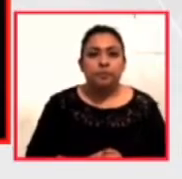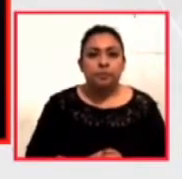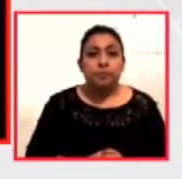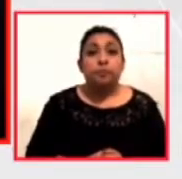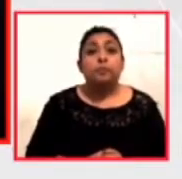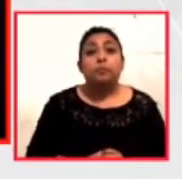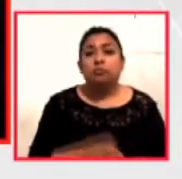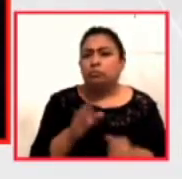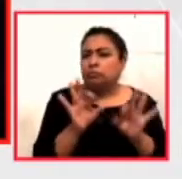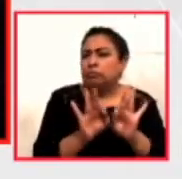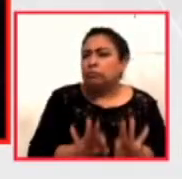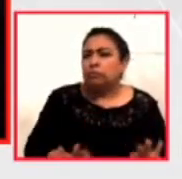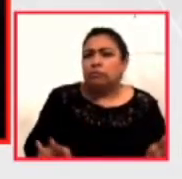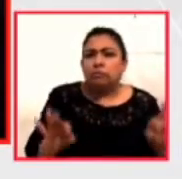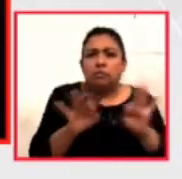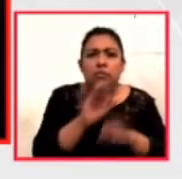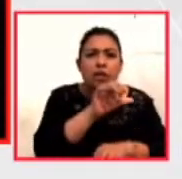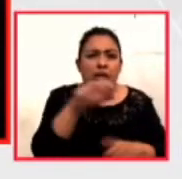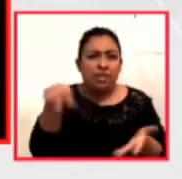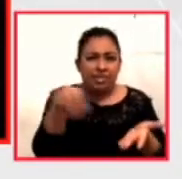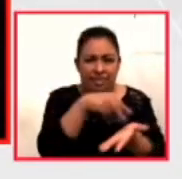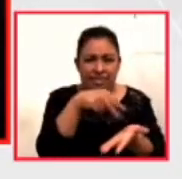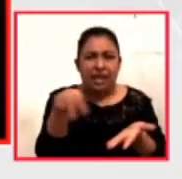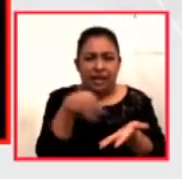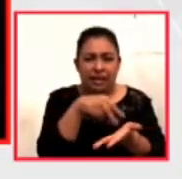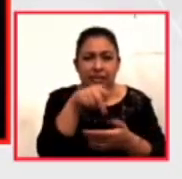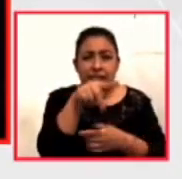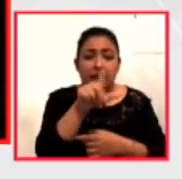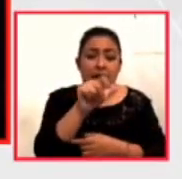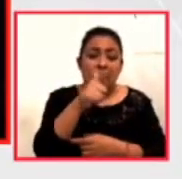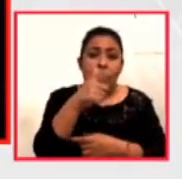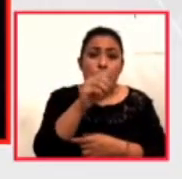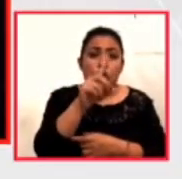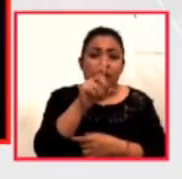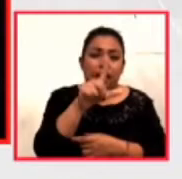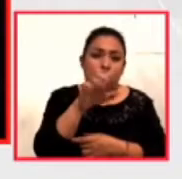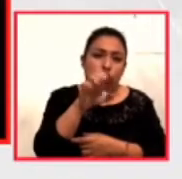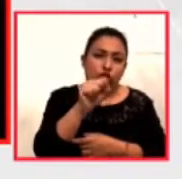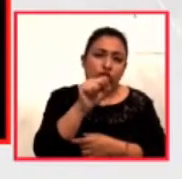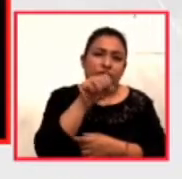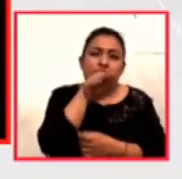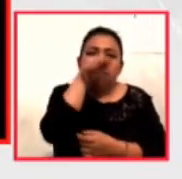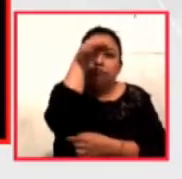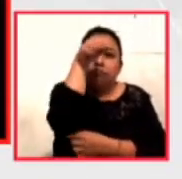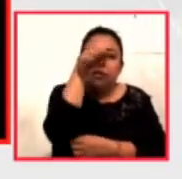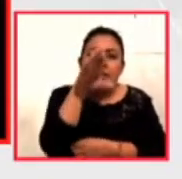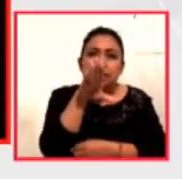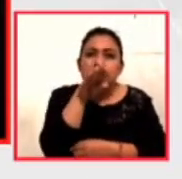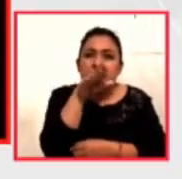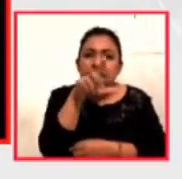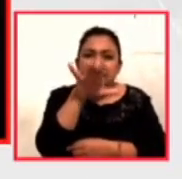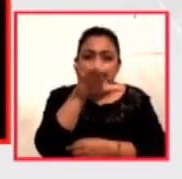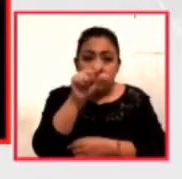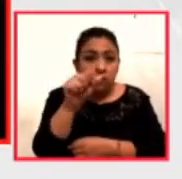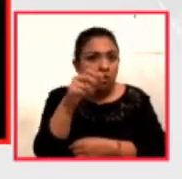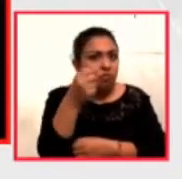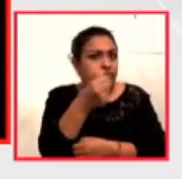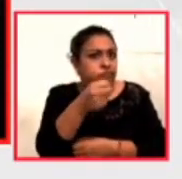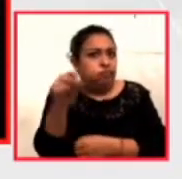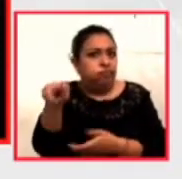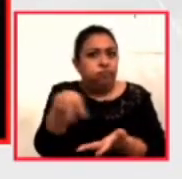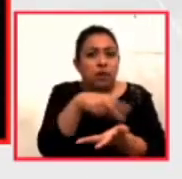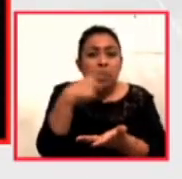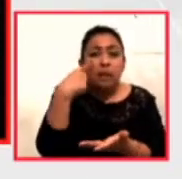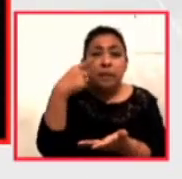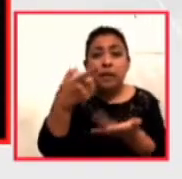Obra emblemática del repertorio dancístico, el Lago de los Cisnes se ha convertido en sinónimo de gran ballet. Llevada a escena, la historia